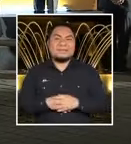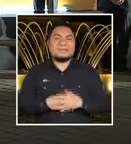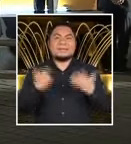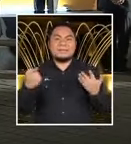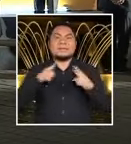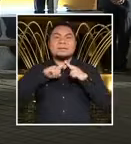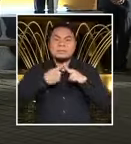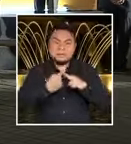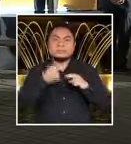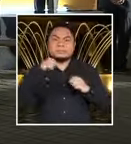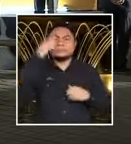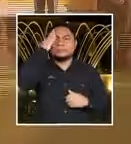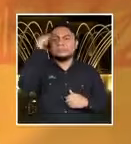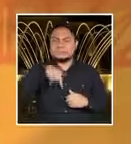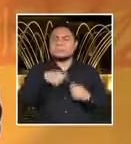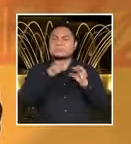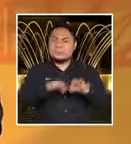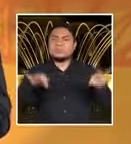a reactivar